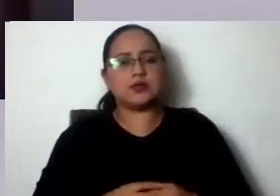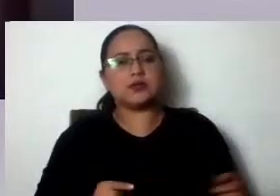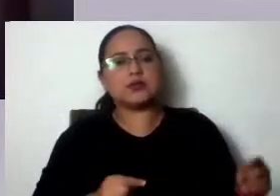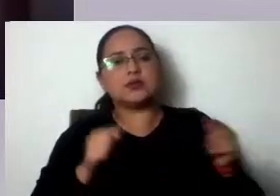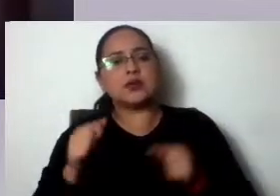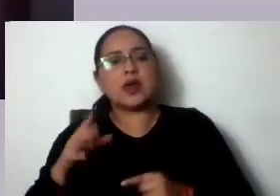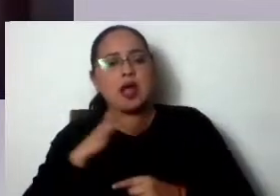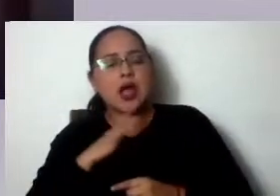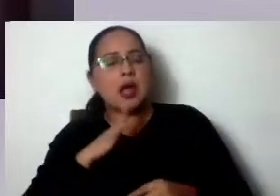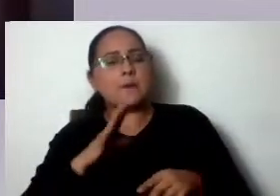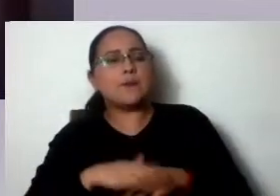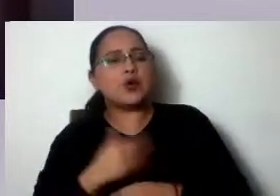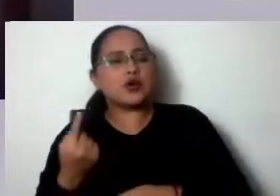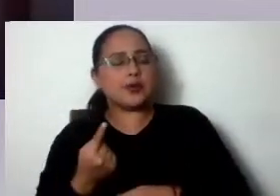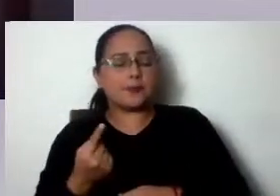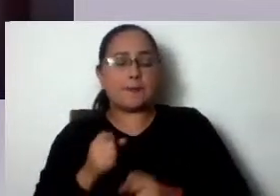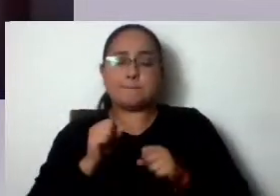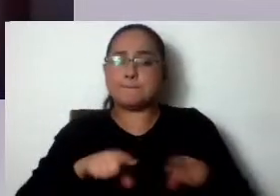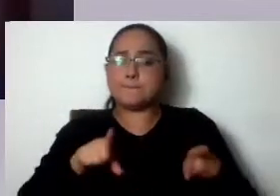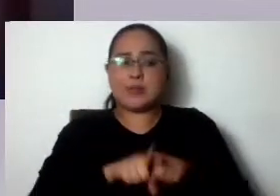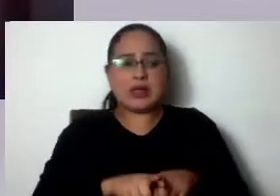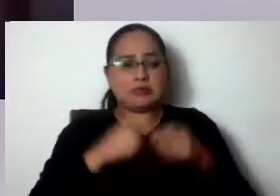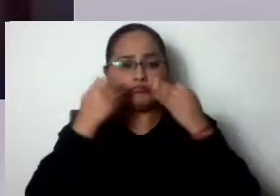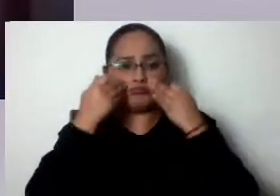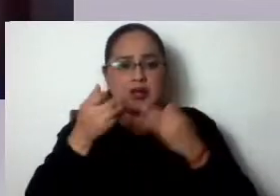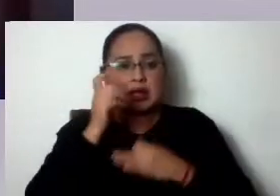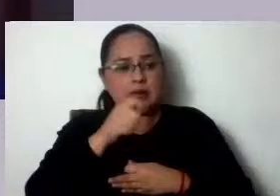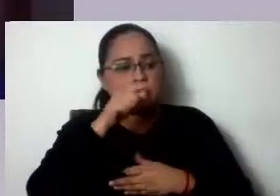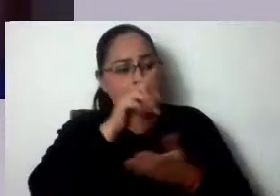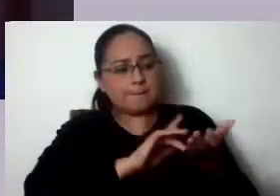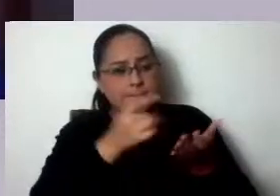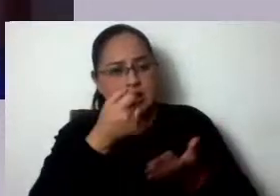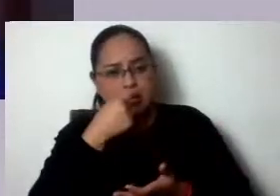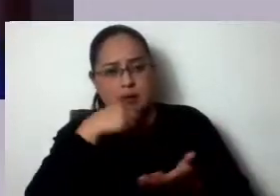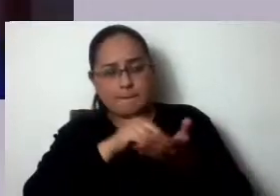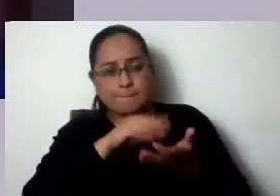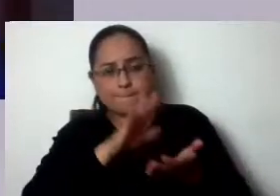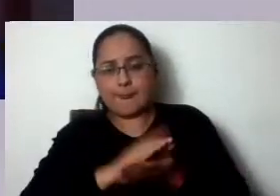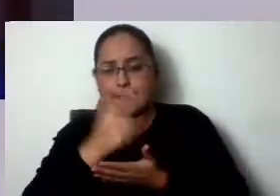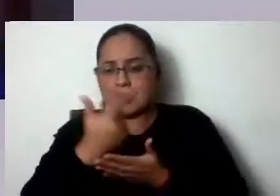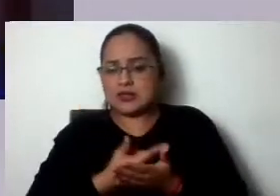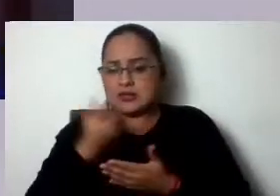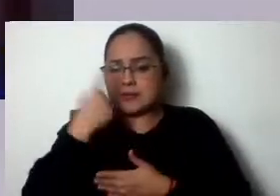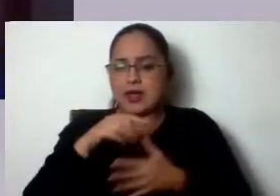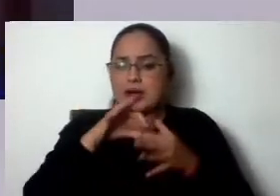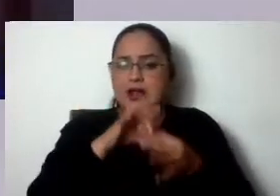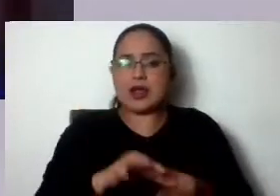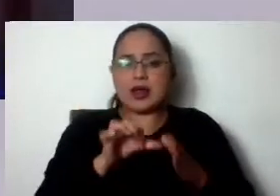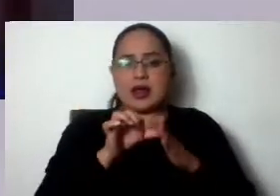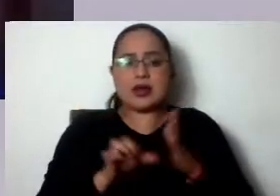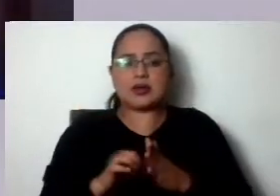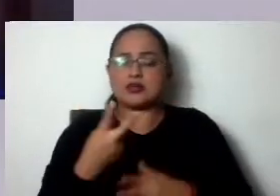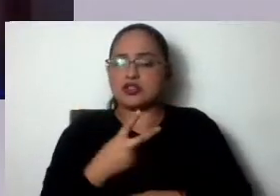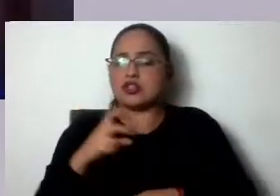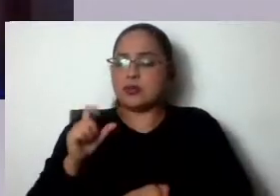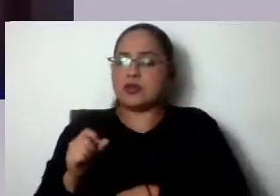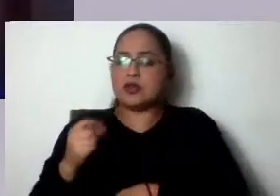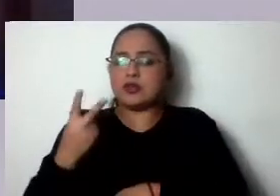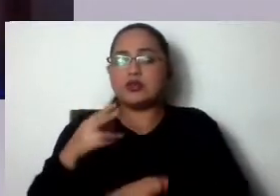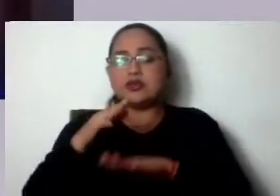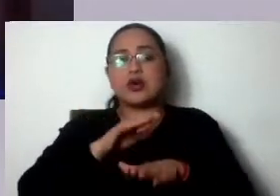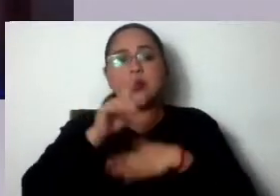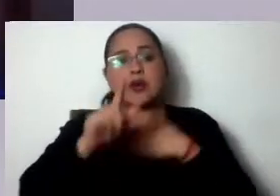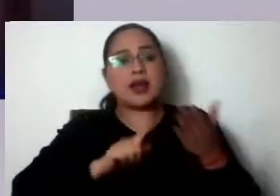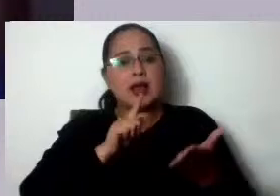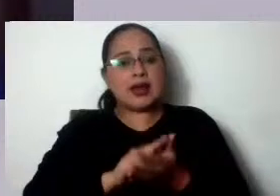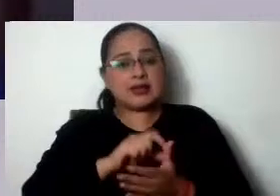condición de que esté demostrado que el medicamento cuenta con el registro sanitario que exige el artículo 222 de la ley general